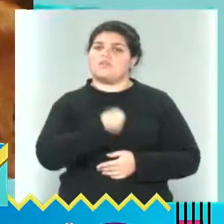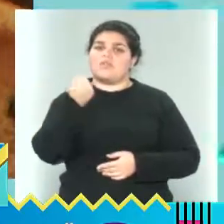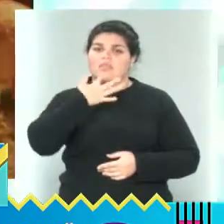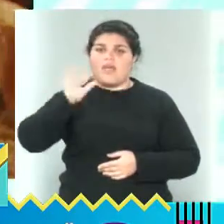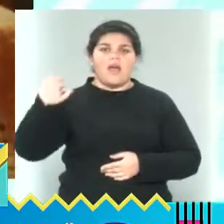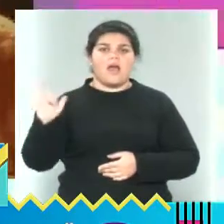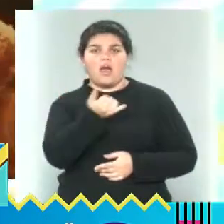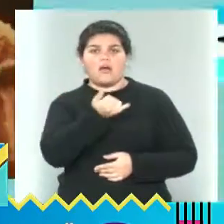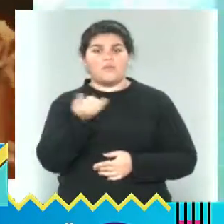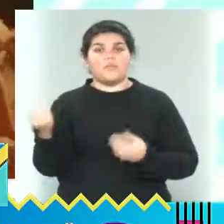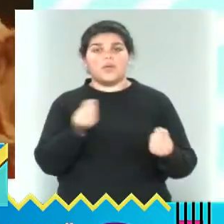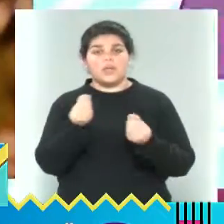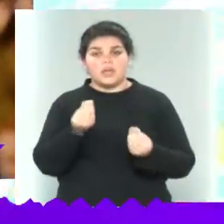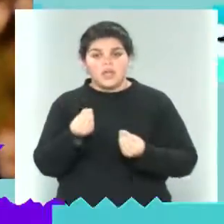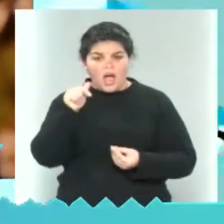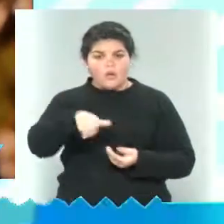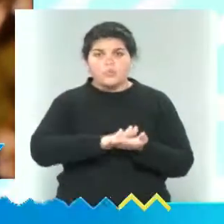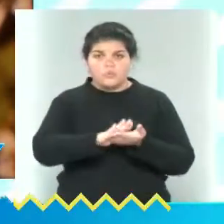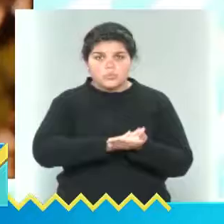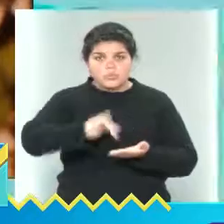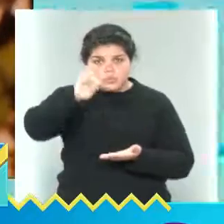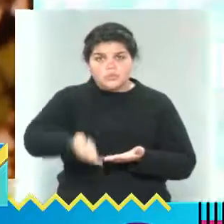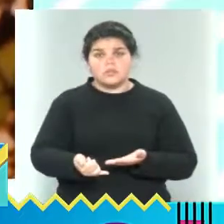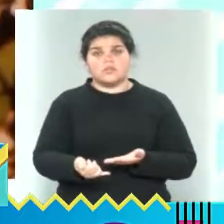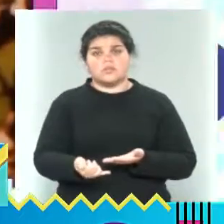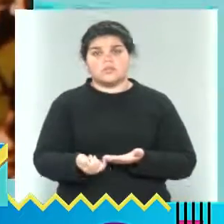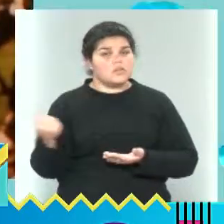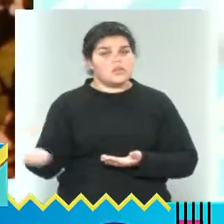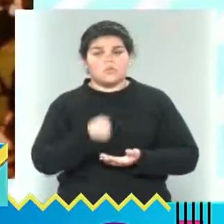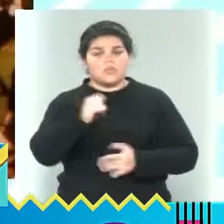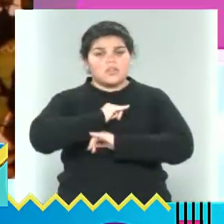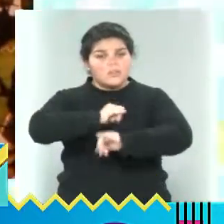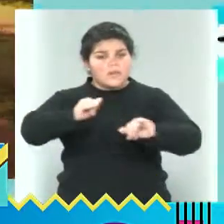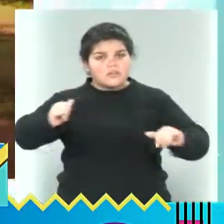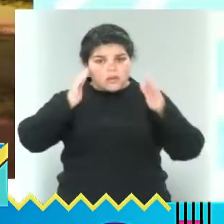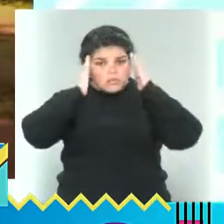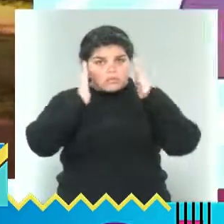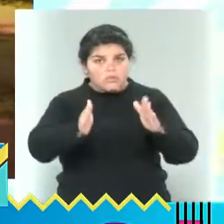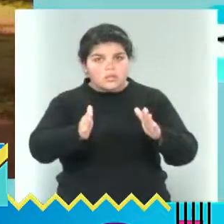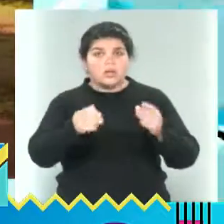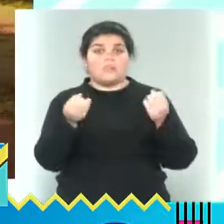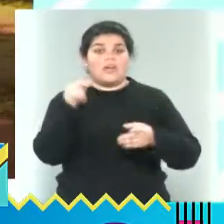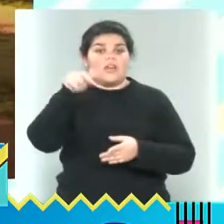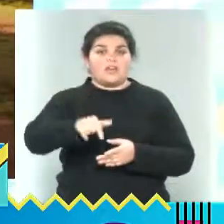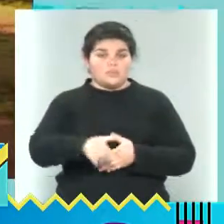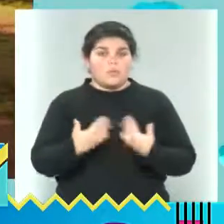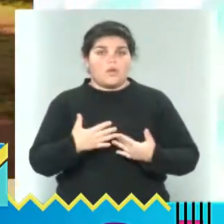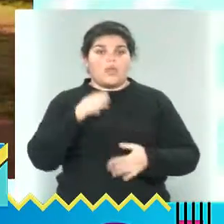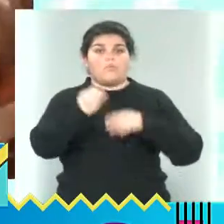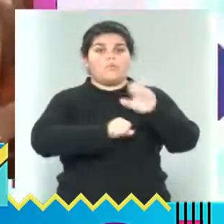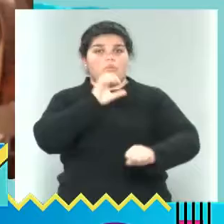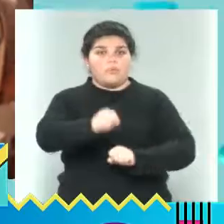problemas ambientales, que hay soluciones y que tenemos que escuchar ese mensaje, porque eso también puede ser una de las posibilidades de